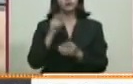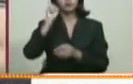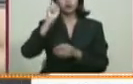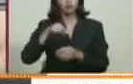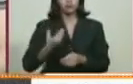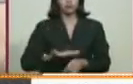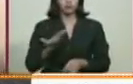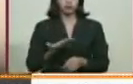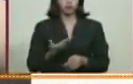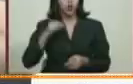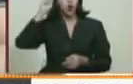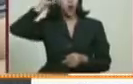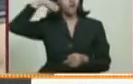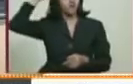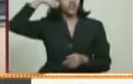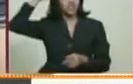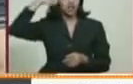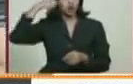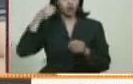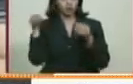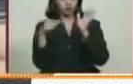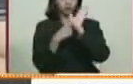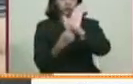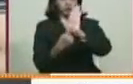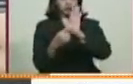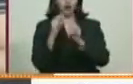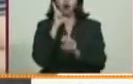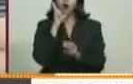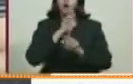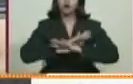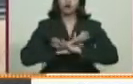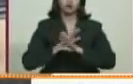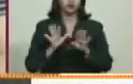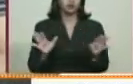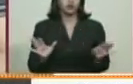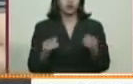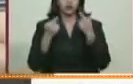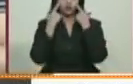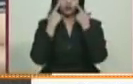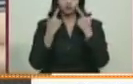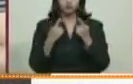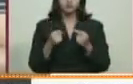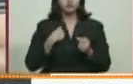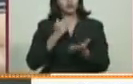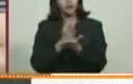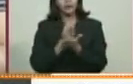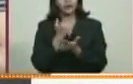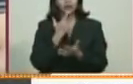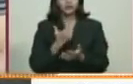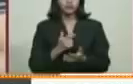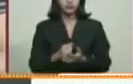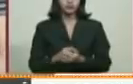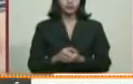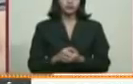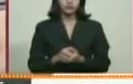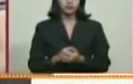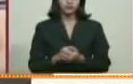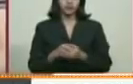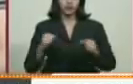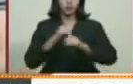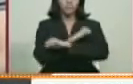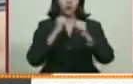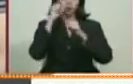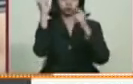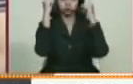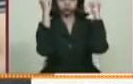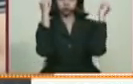Los videos que se han mostrado que son espeluznantes, tú pudieras en algún momento, por ejemplo, mostrar, yo siempre digo, ¿no?, el estallido del dron, para